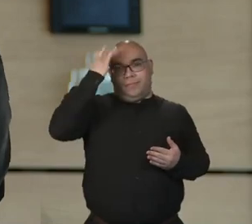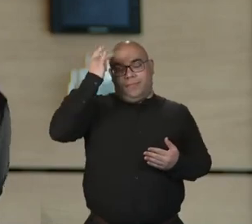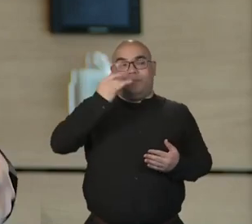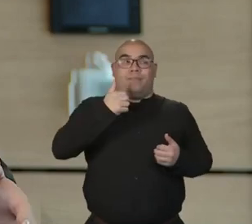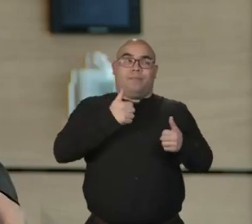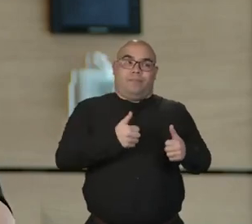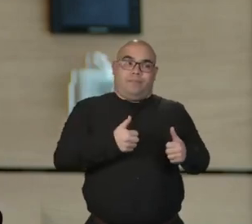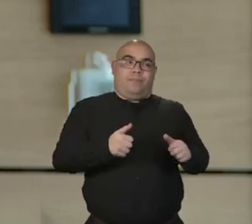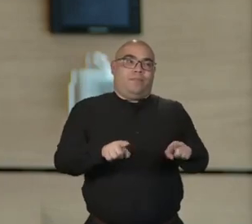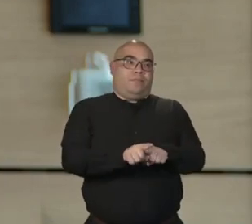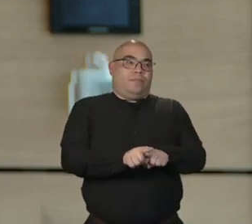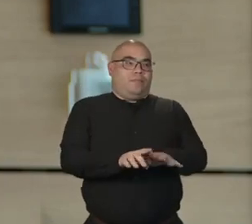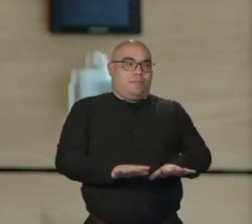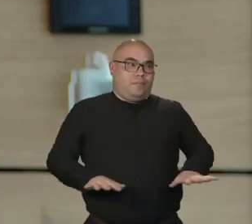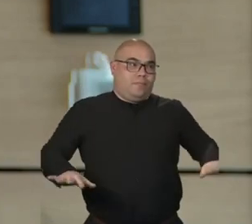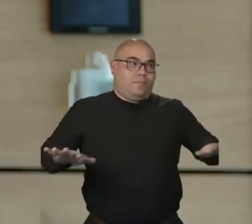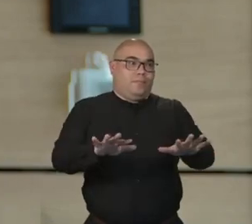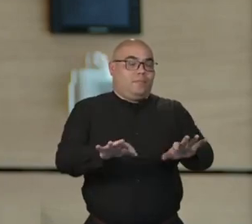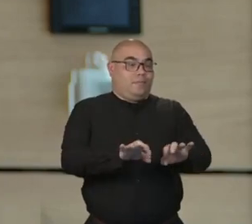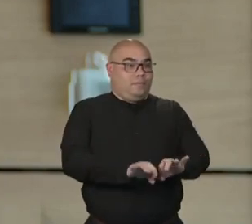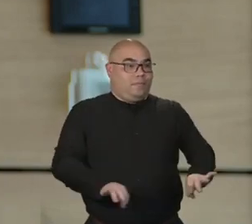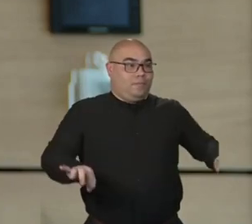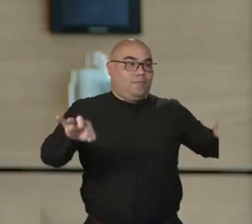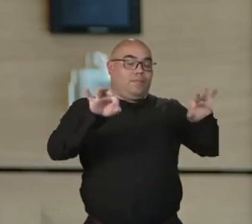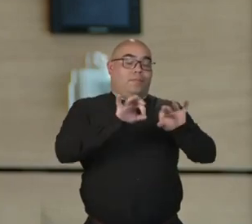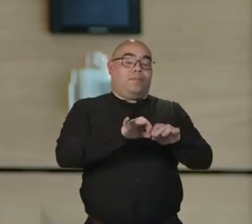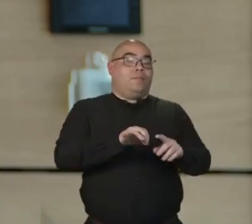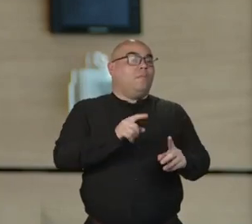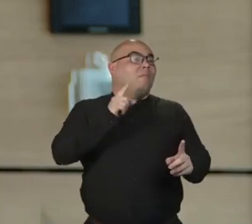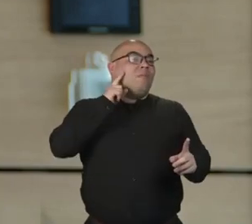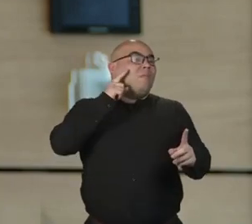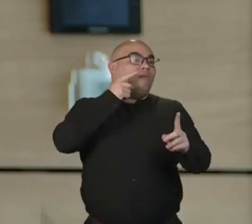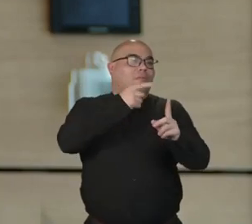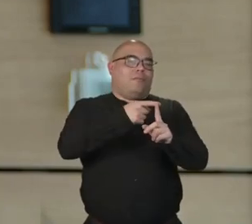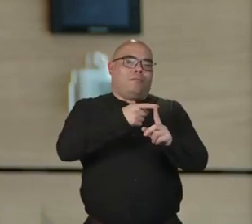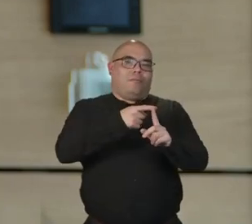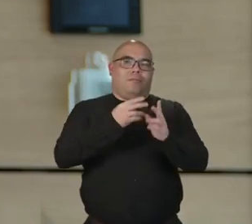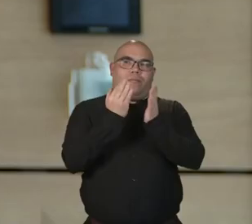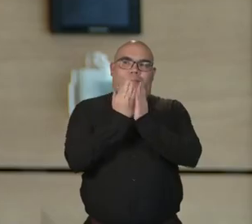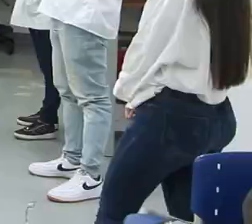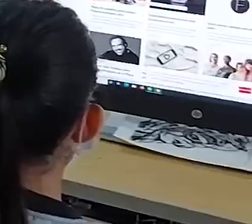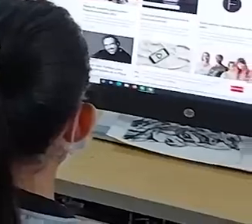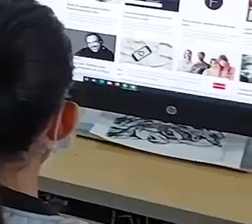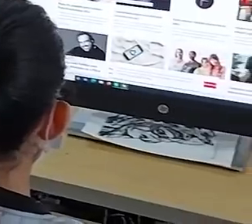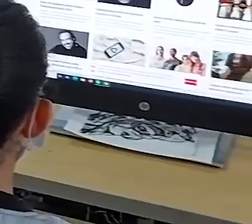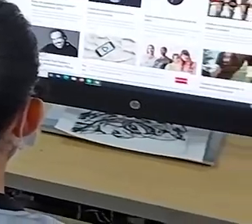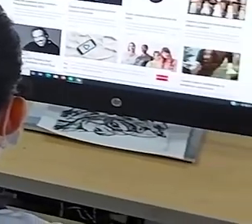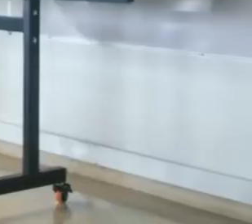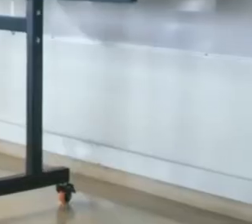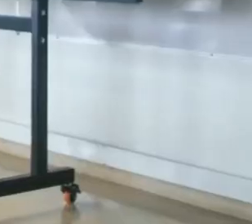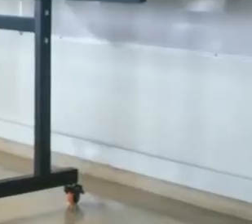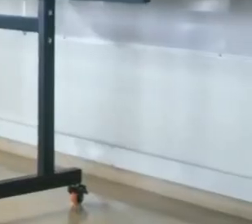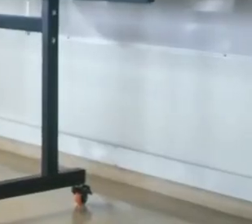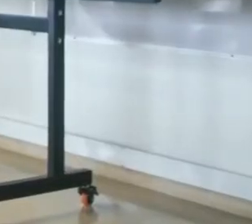que es un espacio muy importante para el desarrollo de la educación en nuestro país.